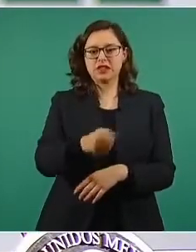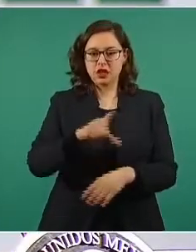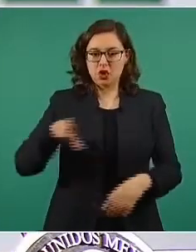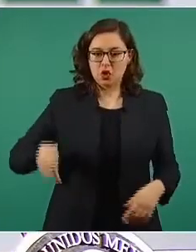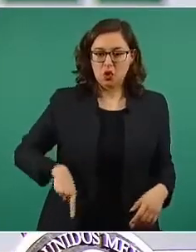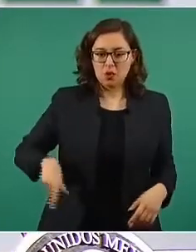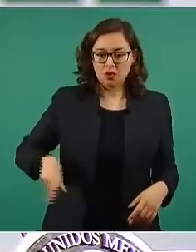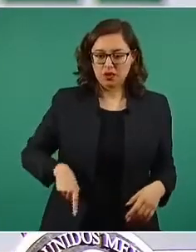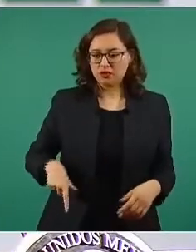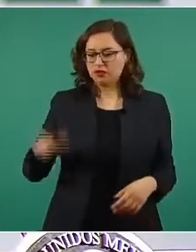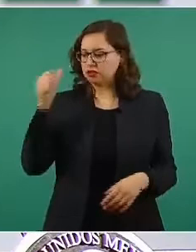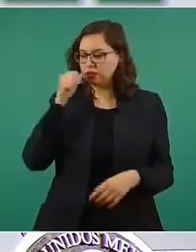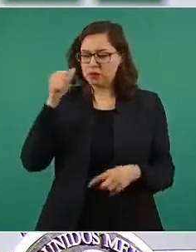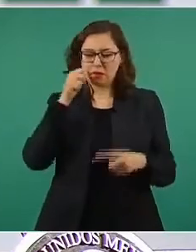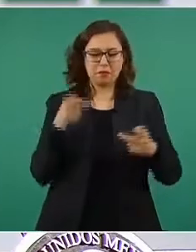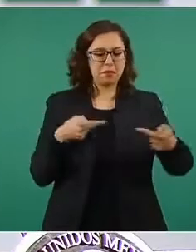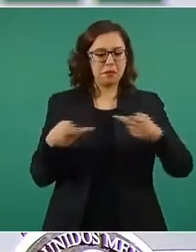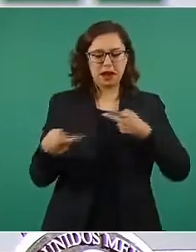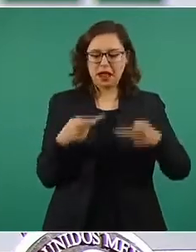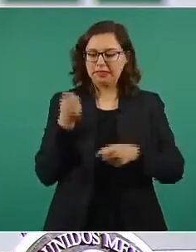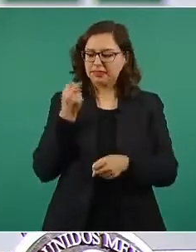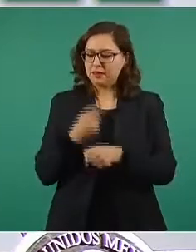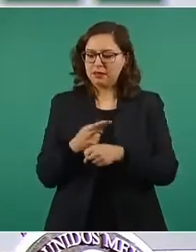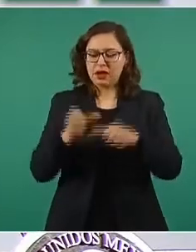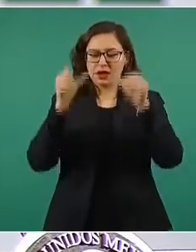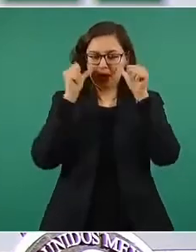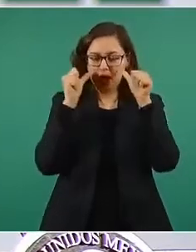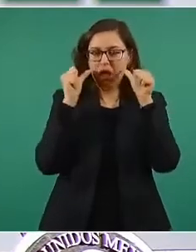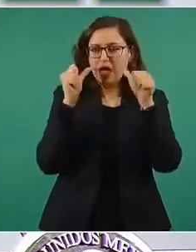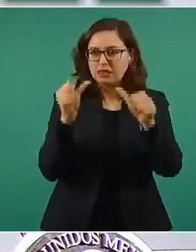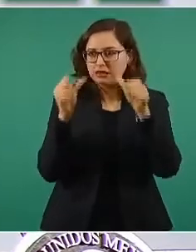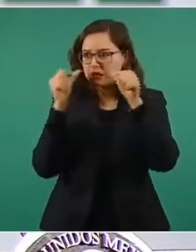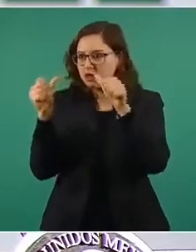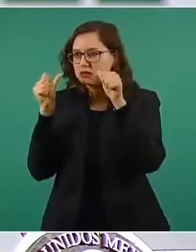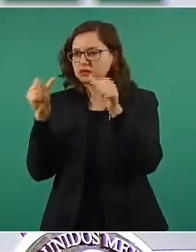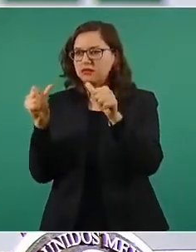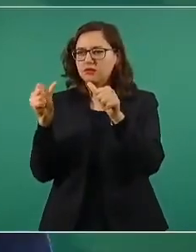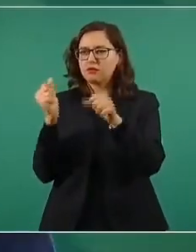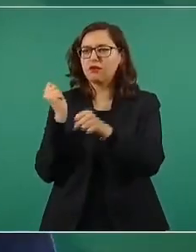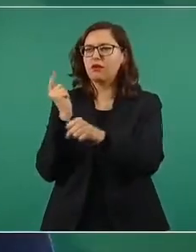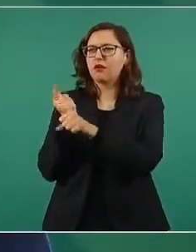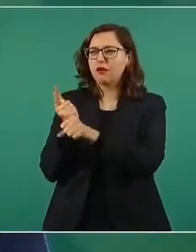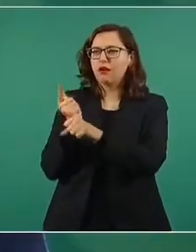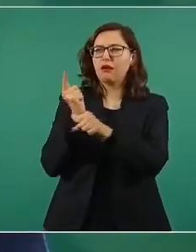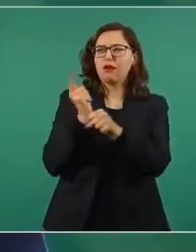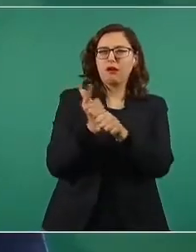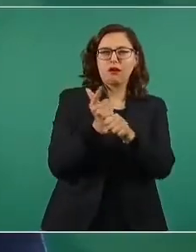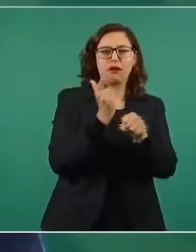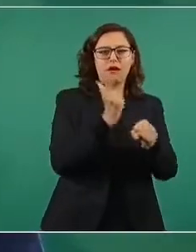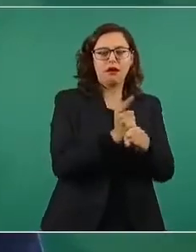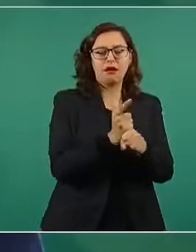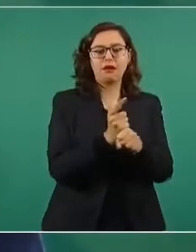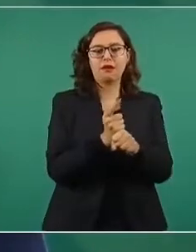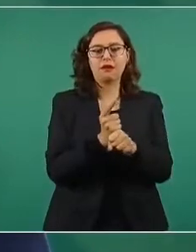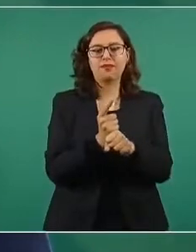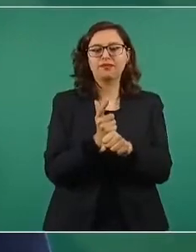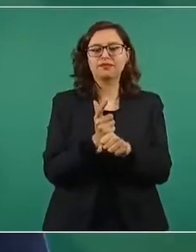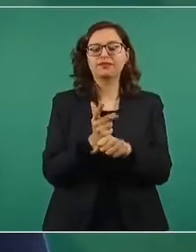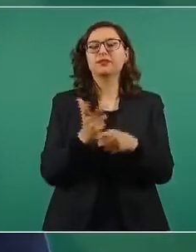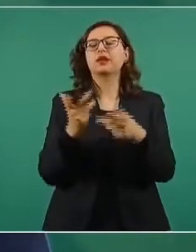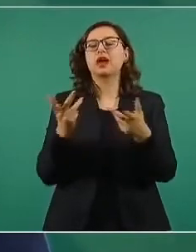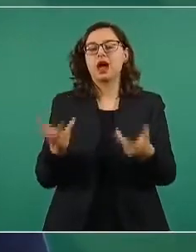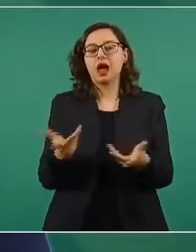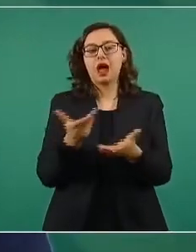inmediata y anticipada a el acontecer epidémico? Que la afectación es